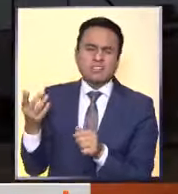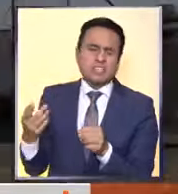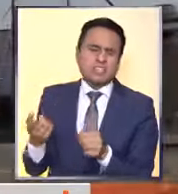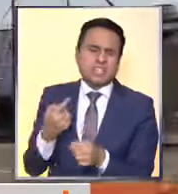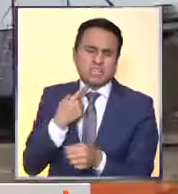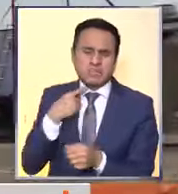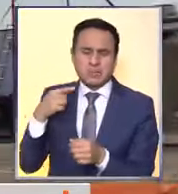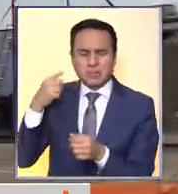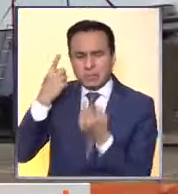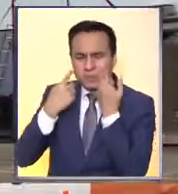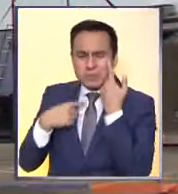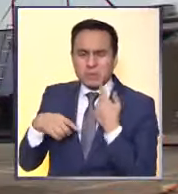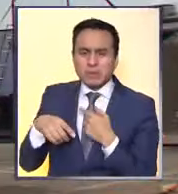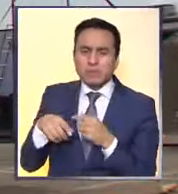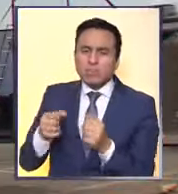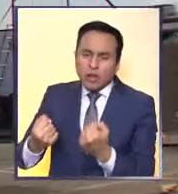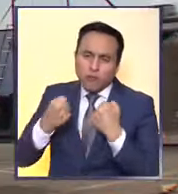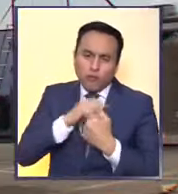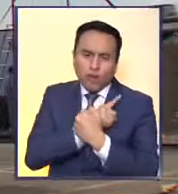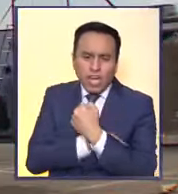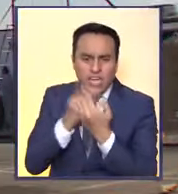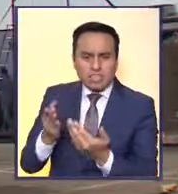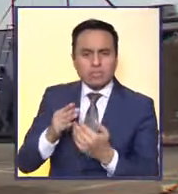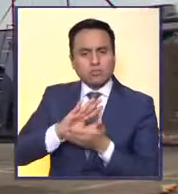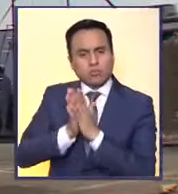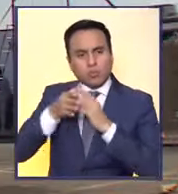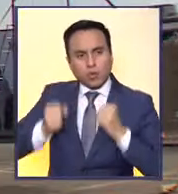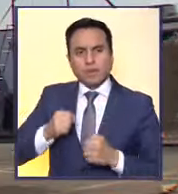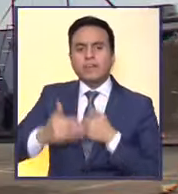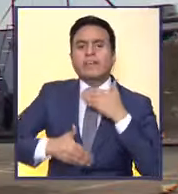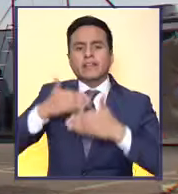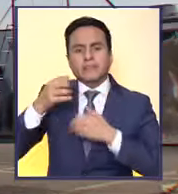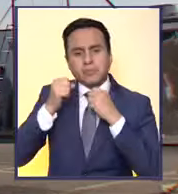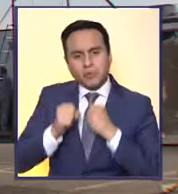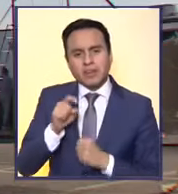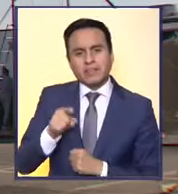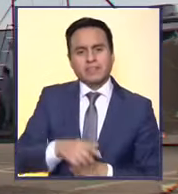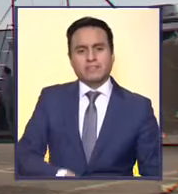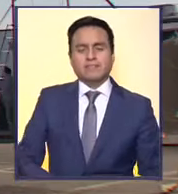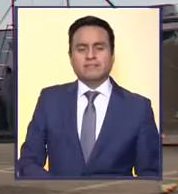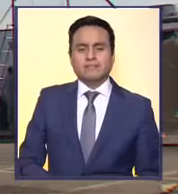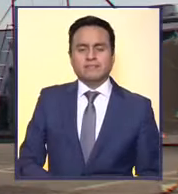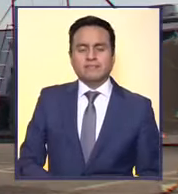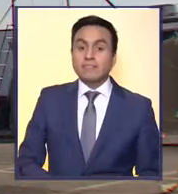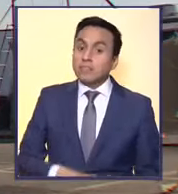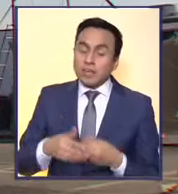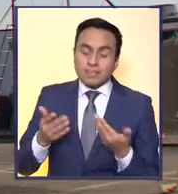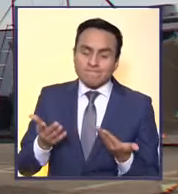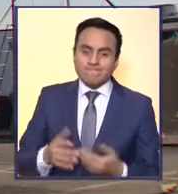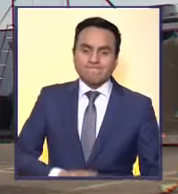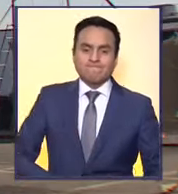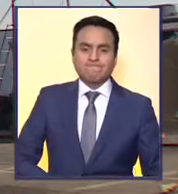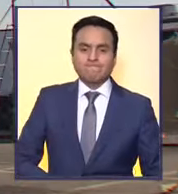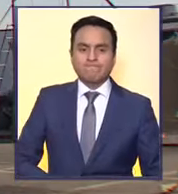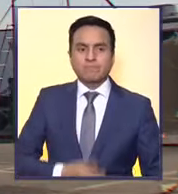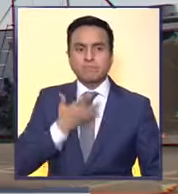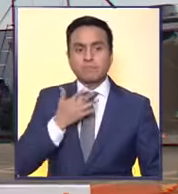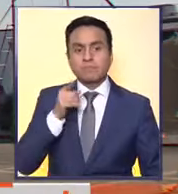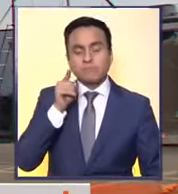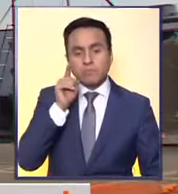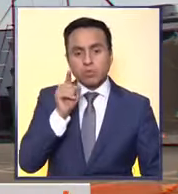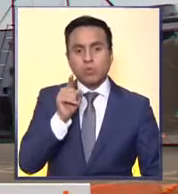fuerza, que con fuerza todo se puede y puede salir adelante. Y nada, porque que tiene que